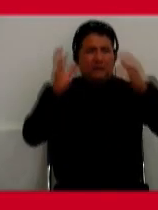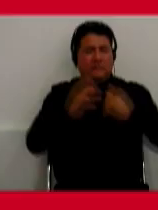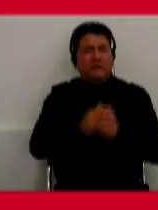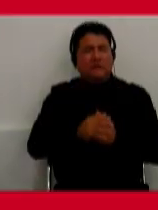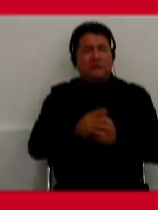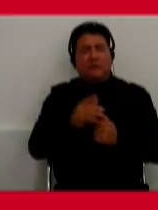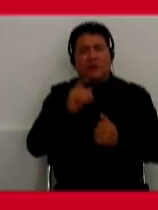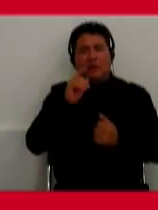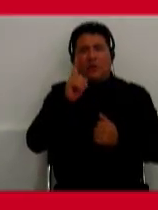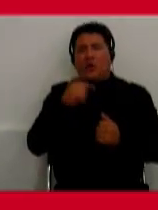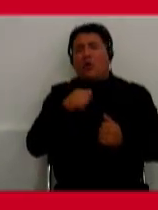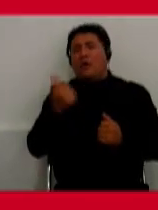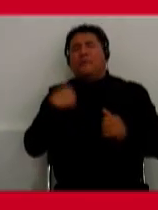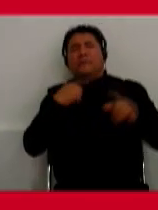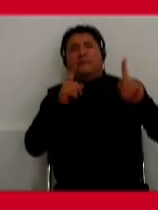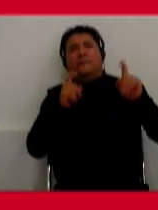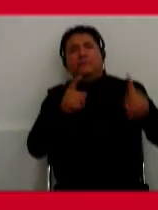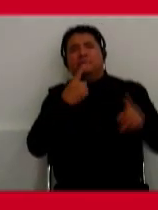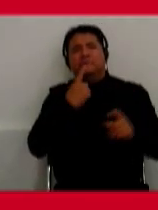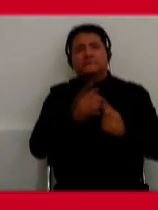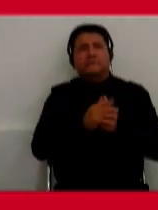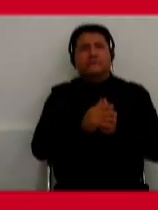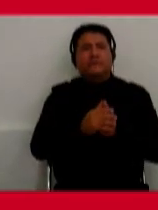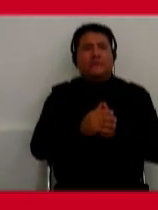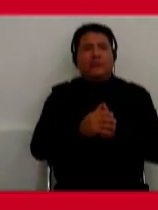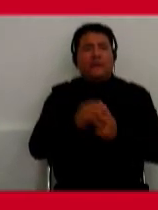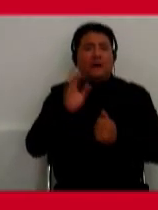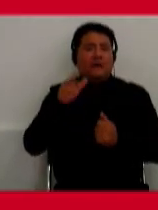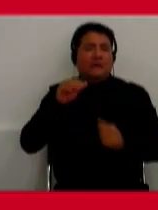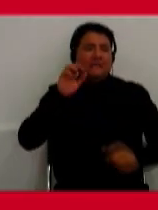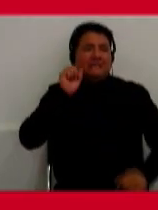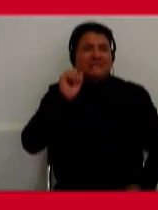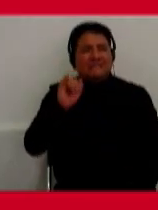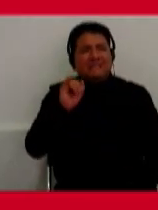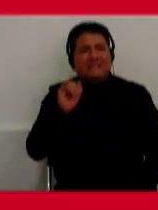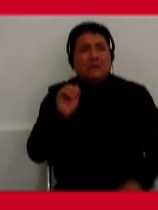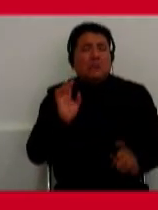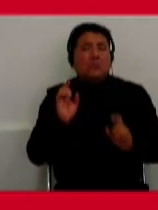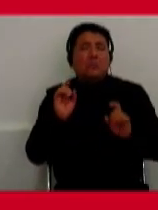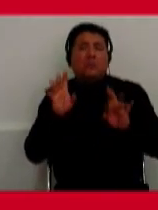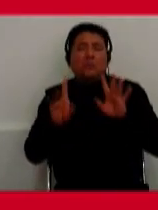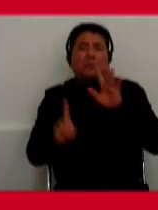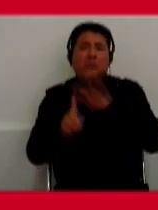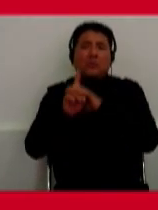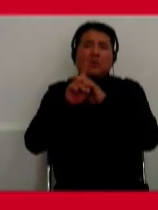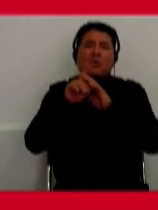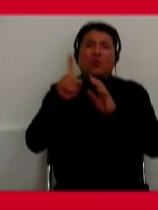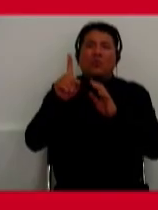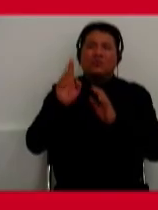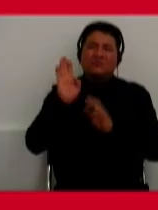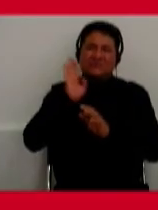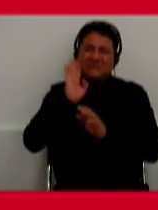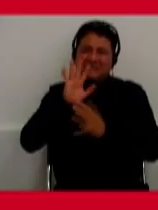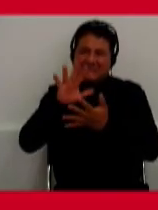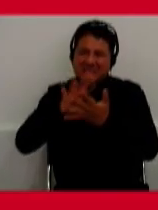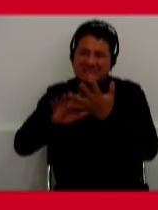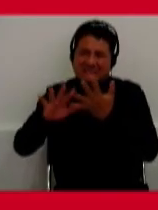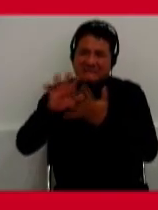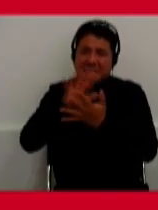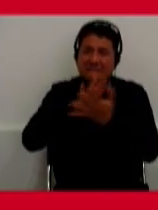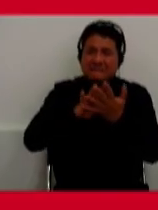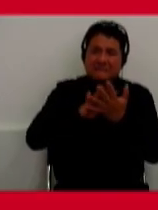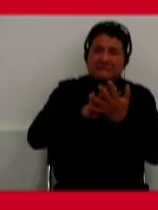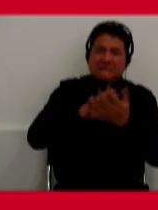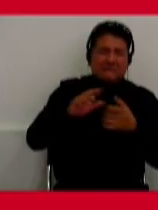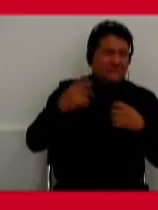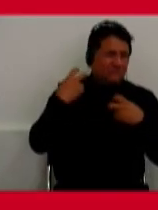oye, si a tal cota llegase a aparecer por ahí un contaminante que nos ayude o nos complique al momento de pasar